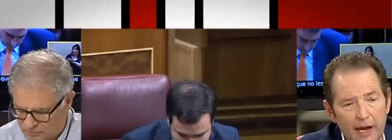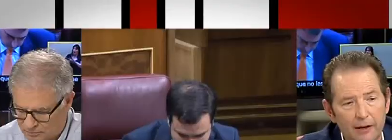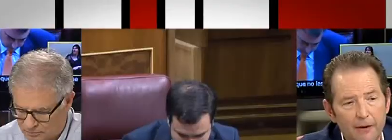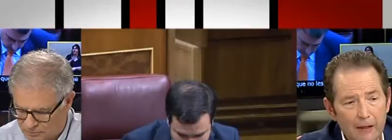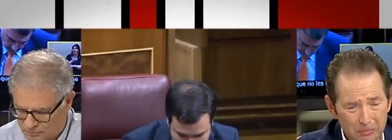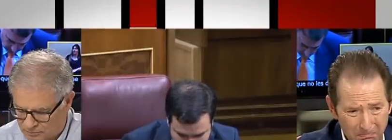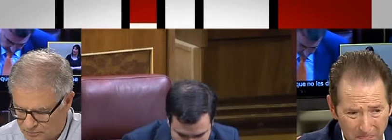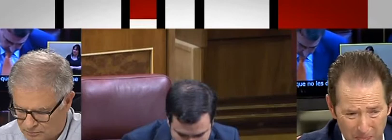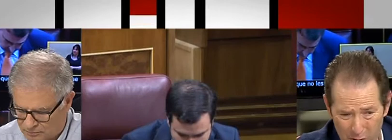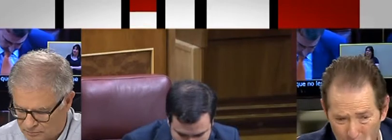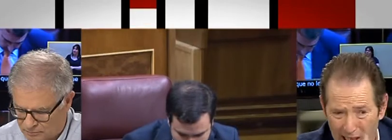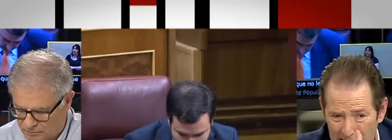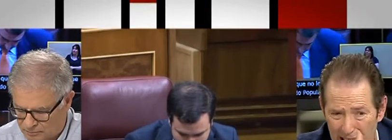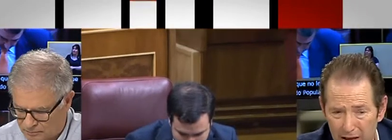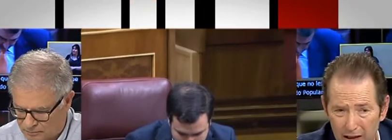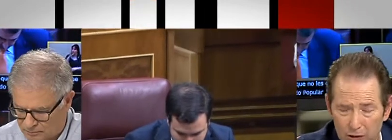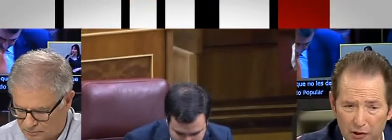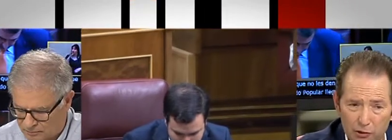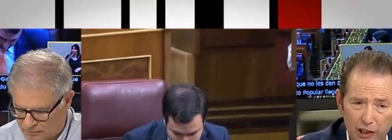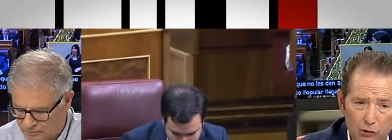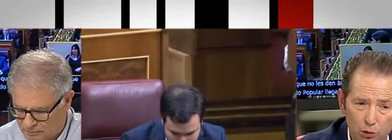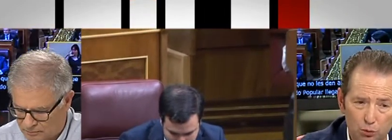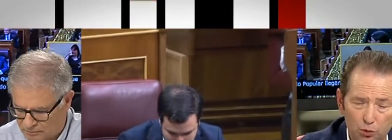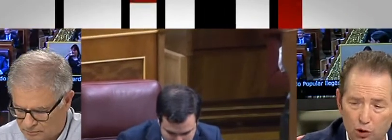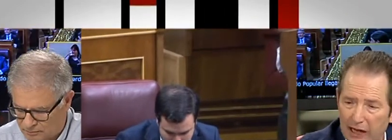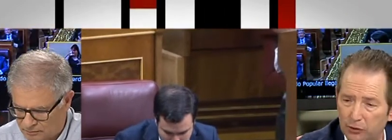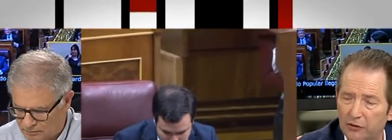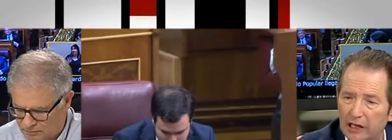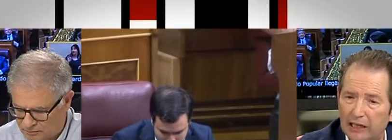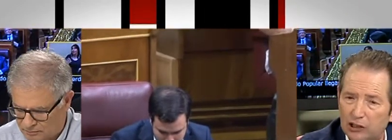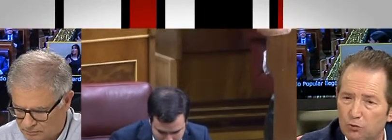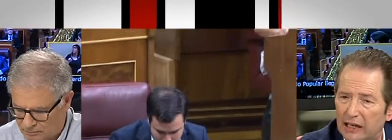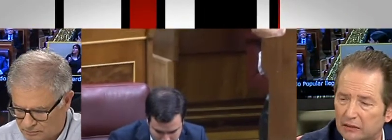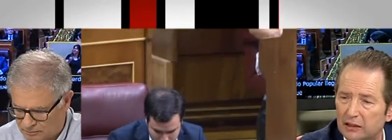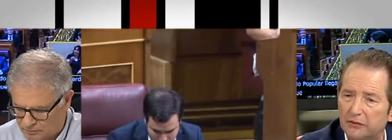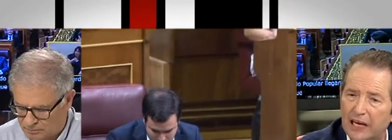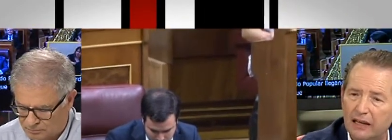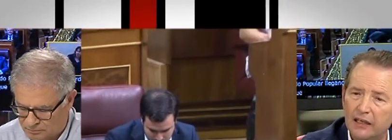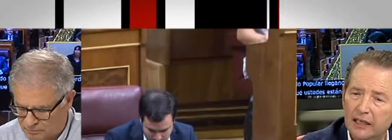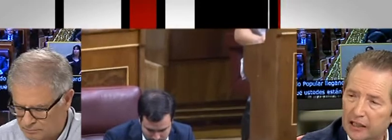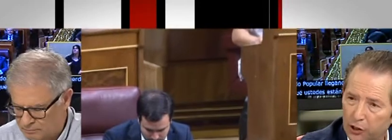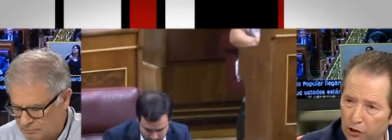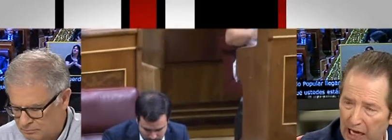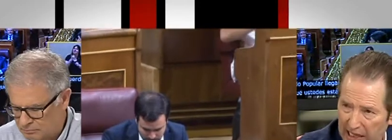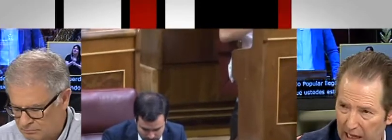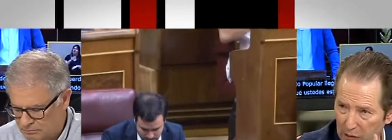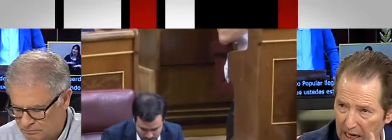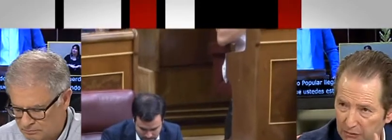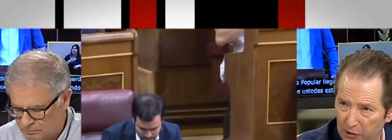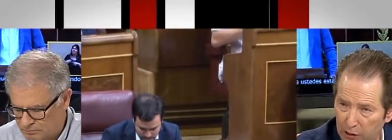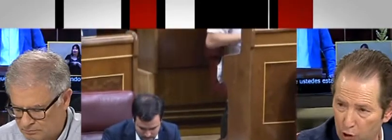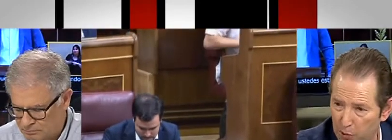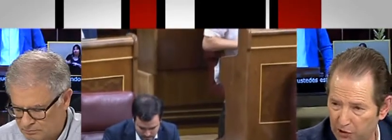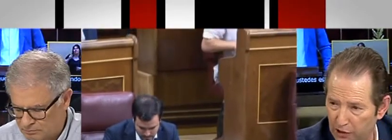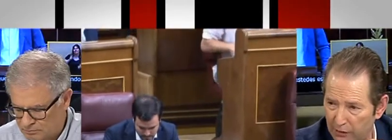lo que va bien pero yo creo que eso que dice no si tenemos puntos o matón o decir la suma final que hoy ha sacado un a